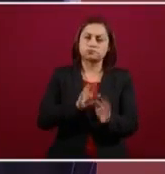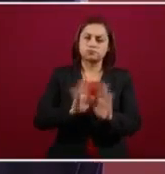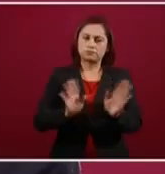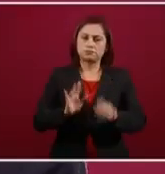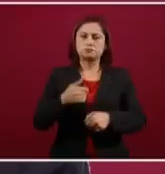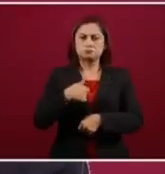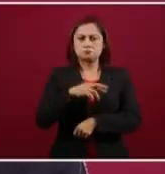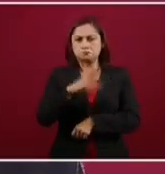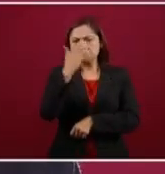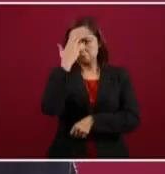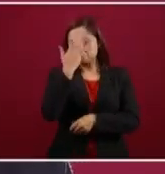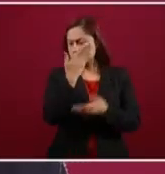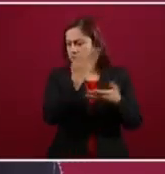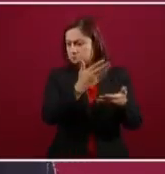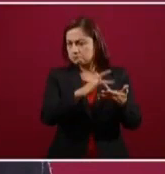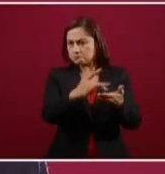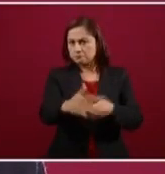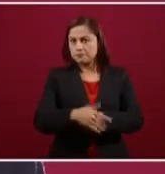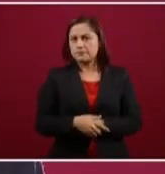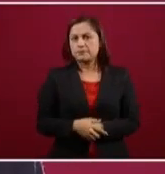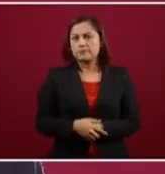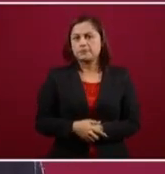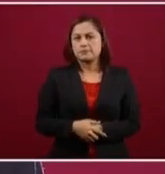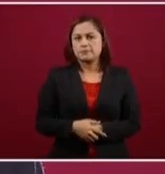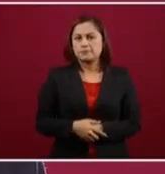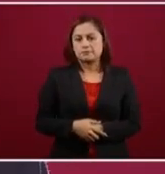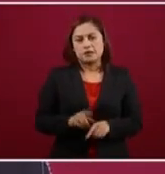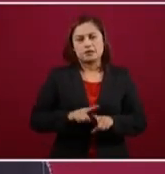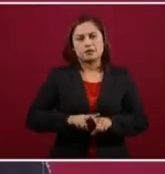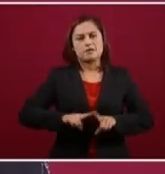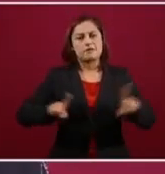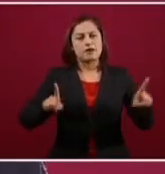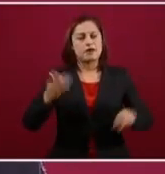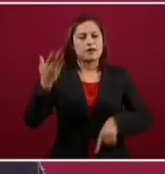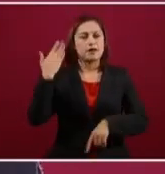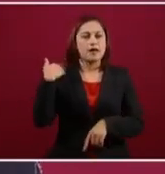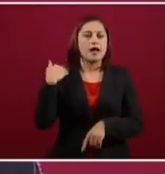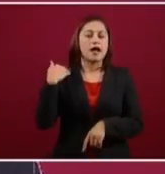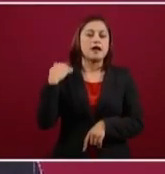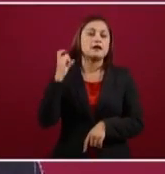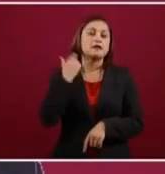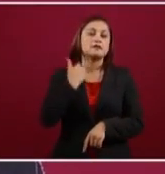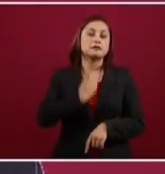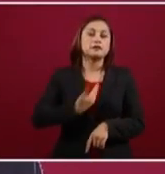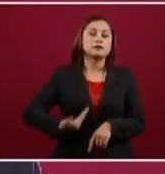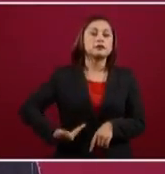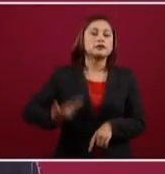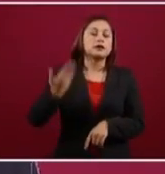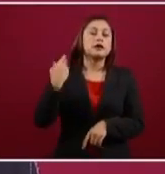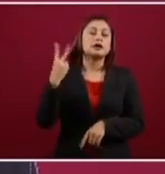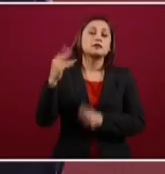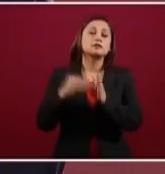como se padeció en el 2006